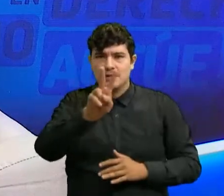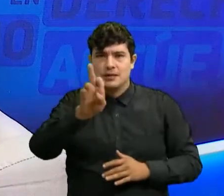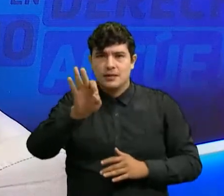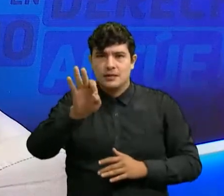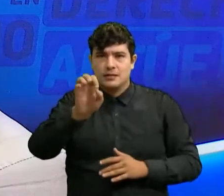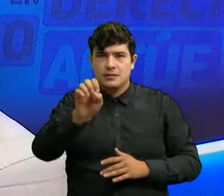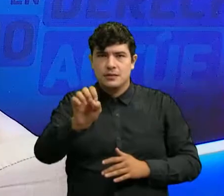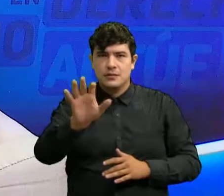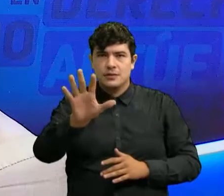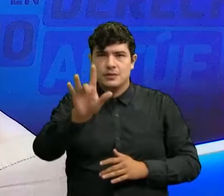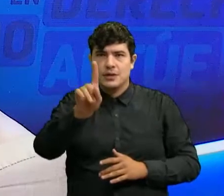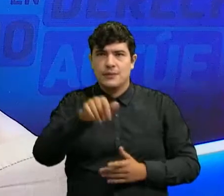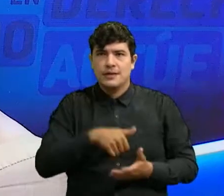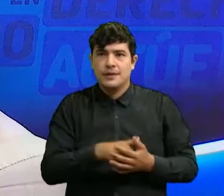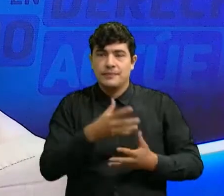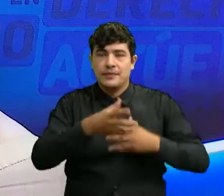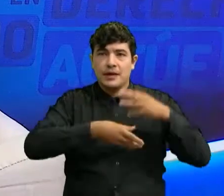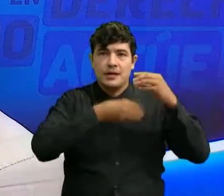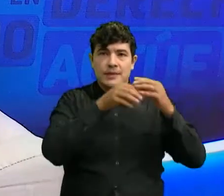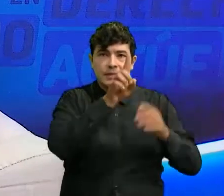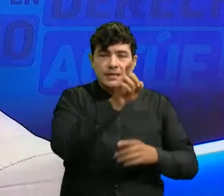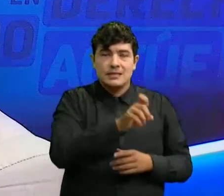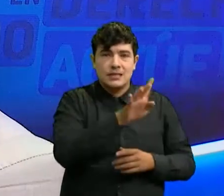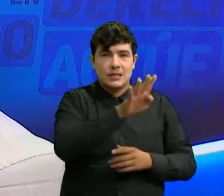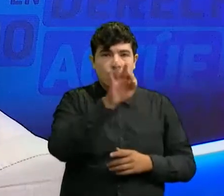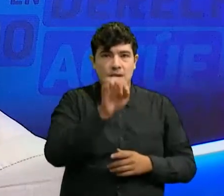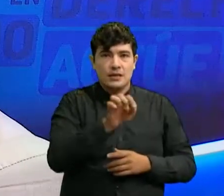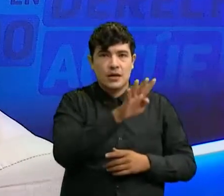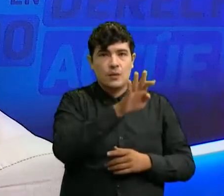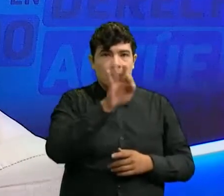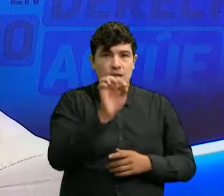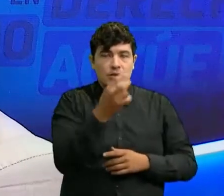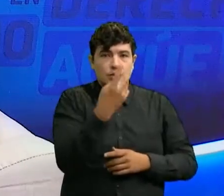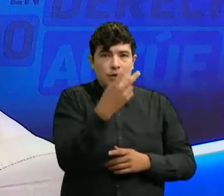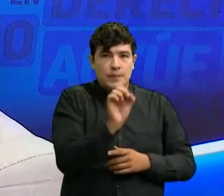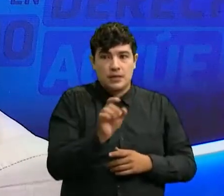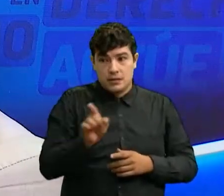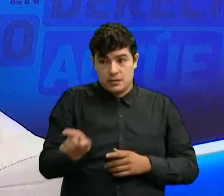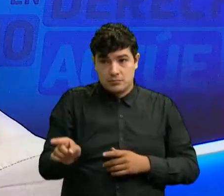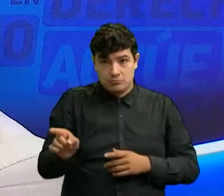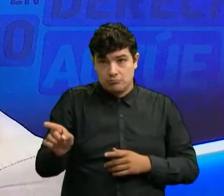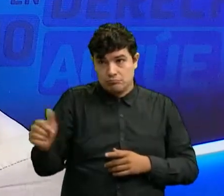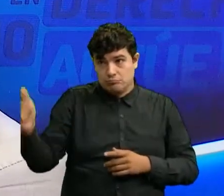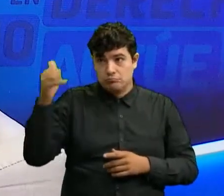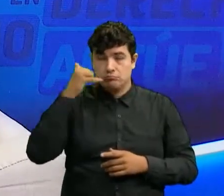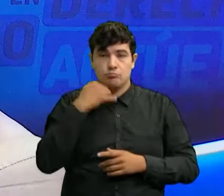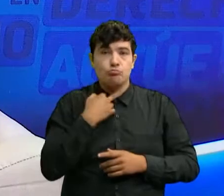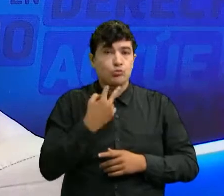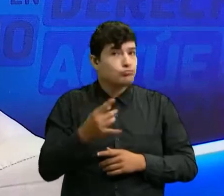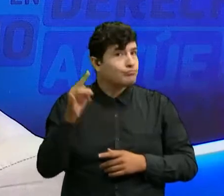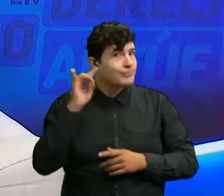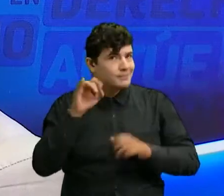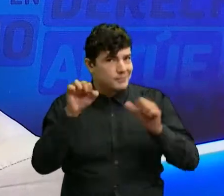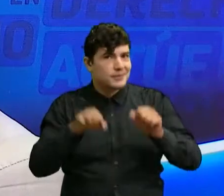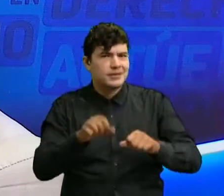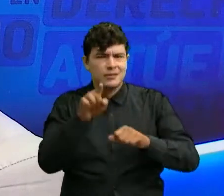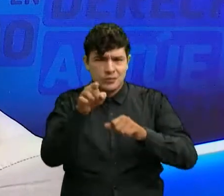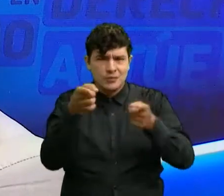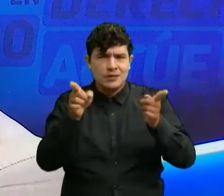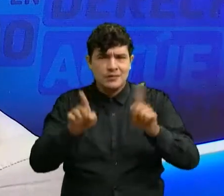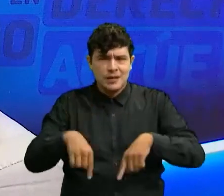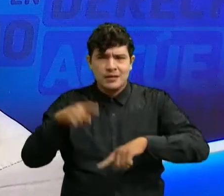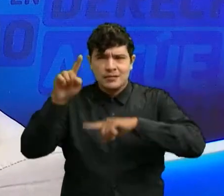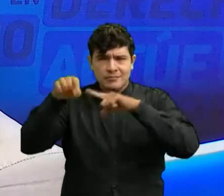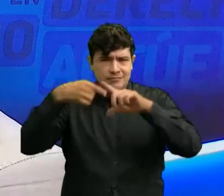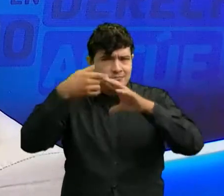310-2223-051. También al 648-4820 si quiere que su llamada salga al aire. Recuerde que puede escribirnos a través